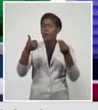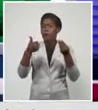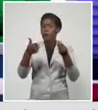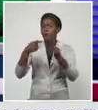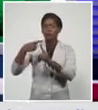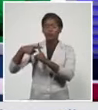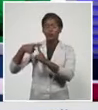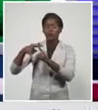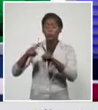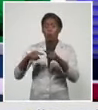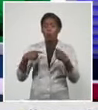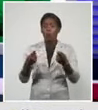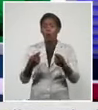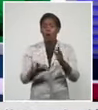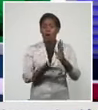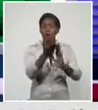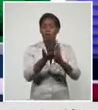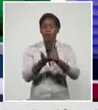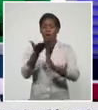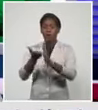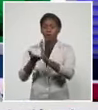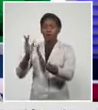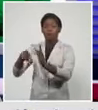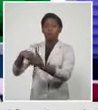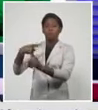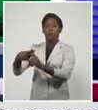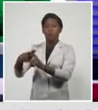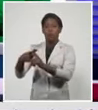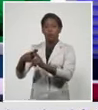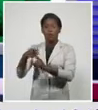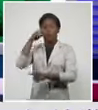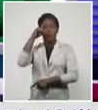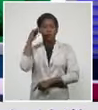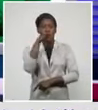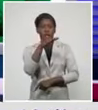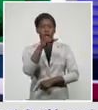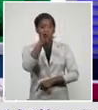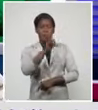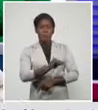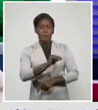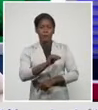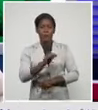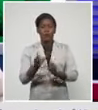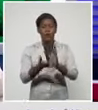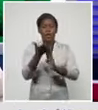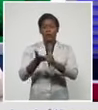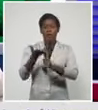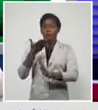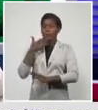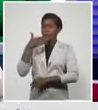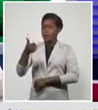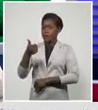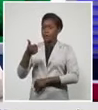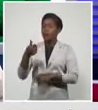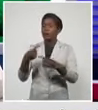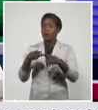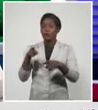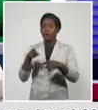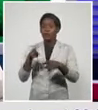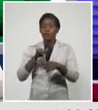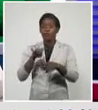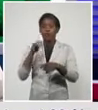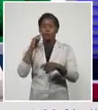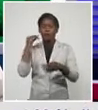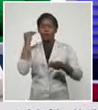altas más que los casos diagnosticados en el día de ayer. Y esto permite, como es natural, se incrementa el número